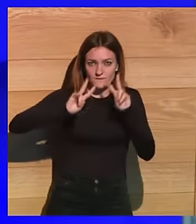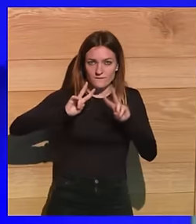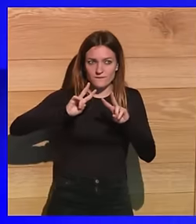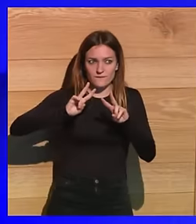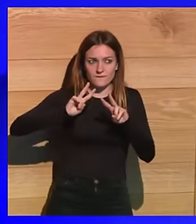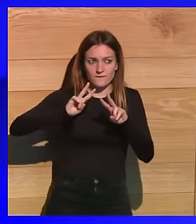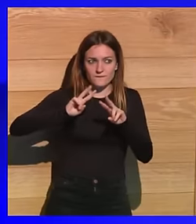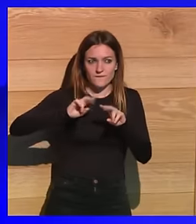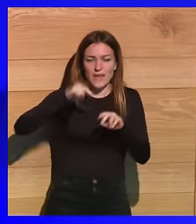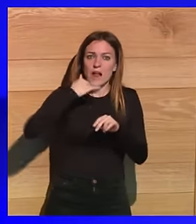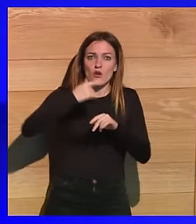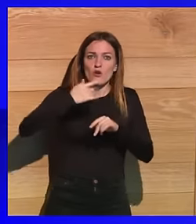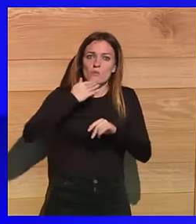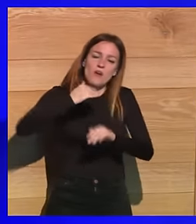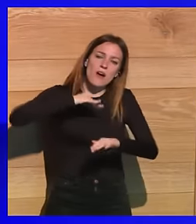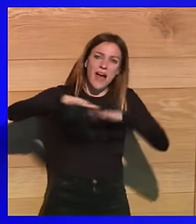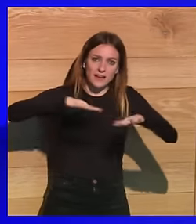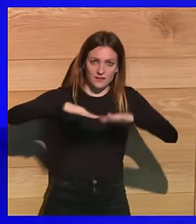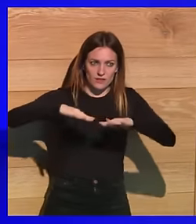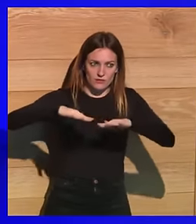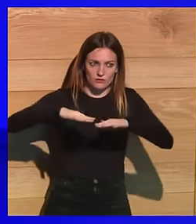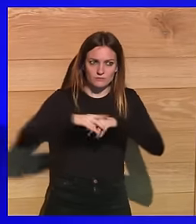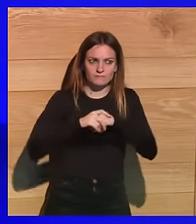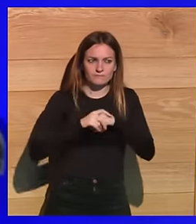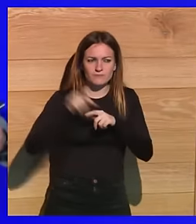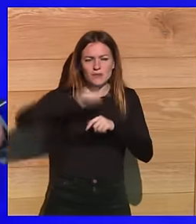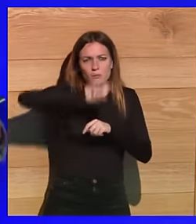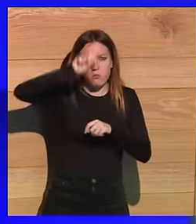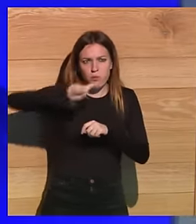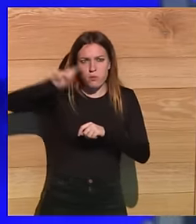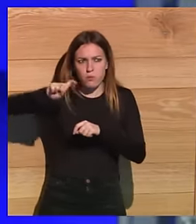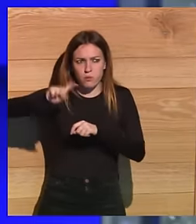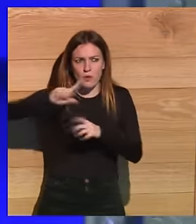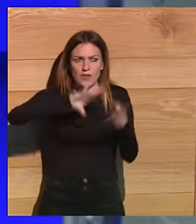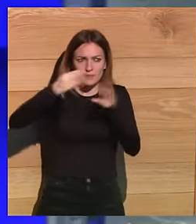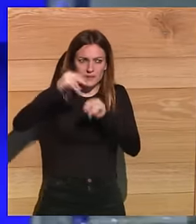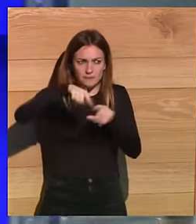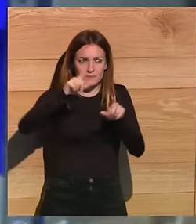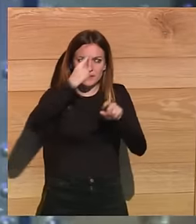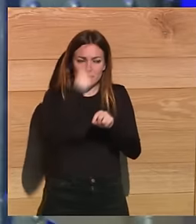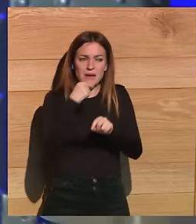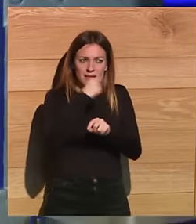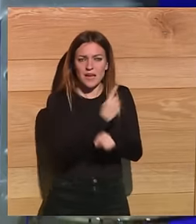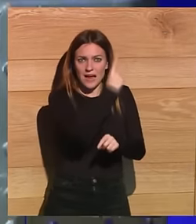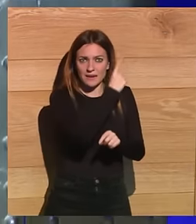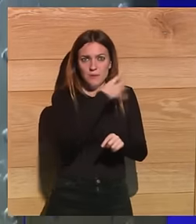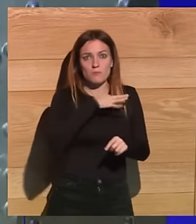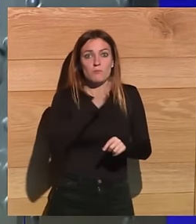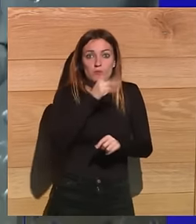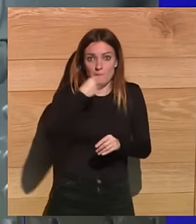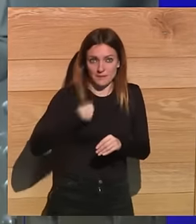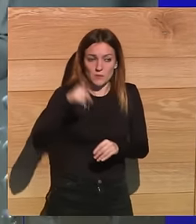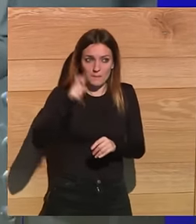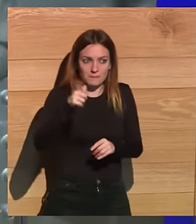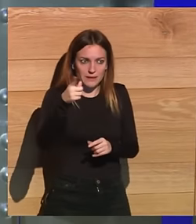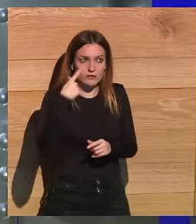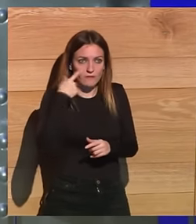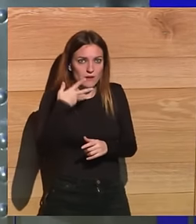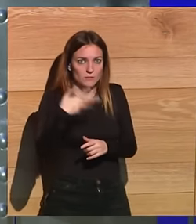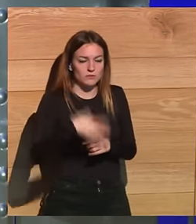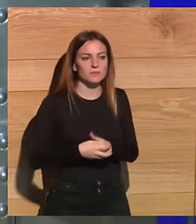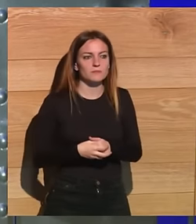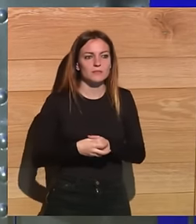los potenciales de acción. Vemos muchos picos para todas esas imágenes de ahí arriba cuando se las enseñamos a Luke Skywalker.